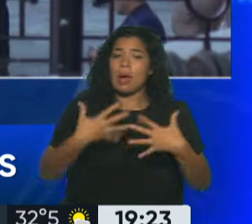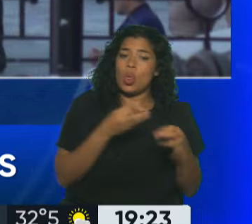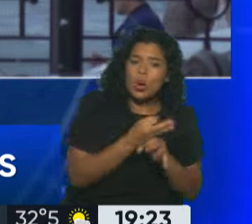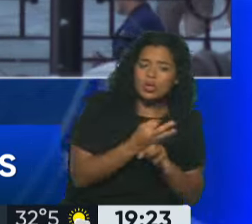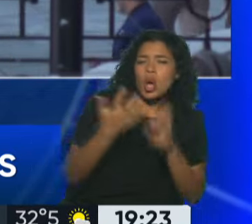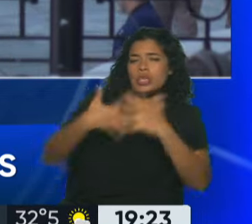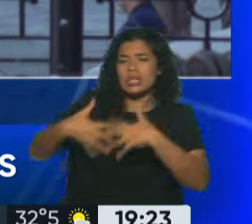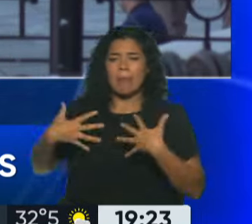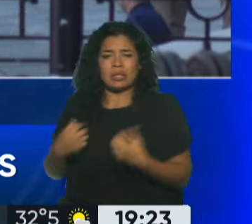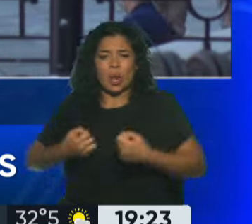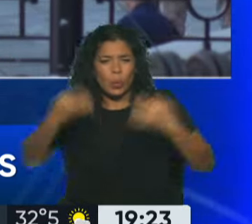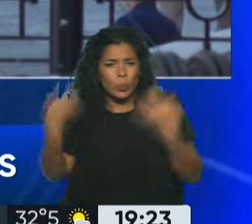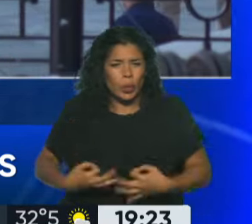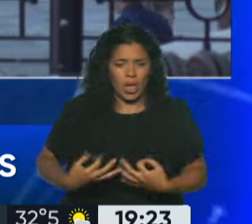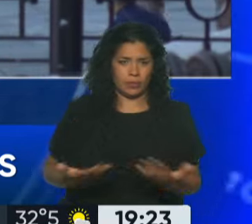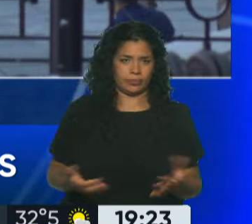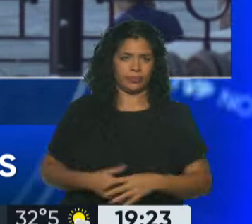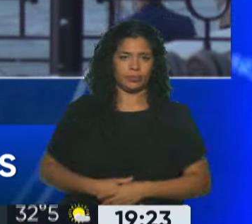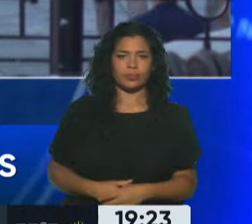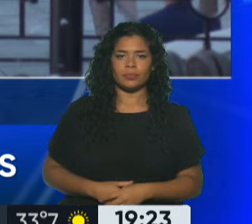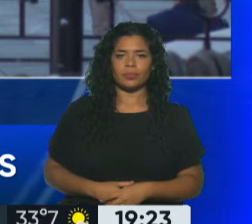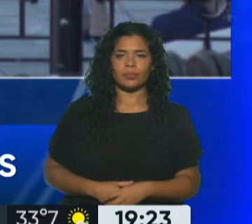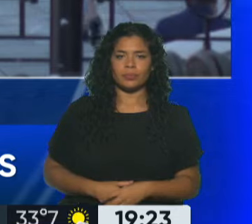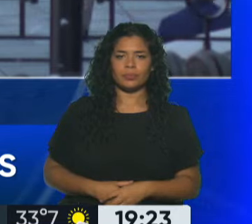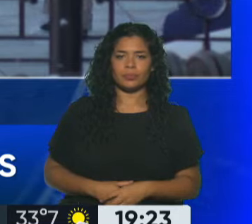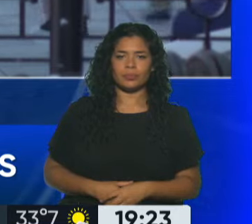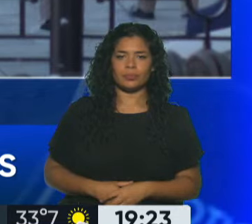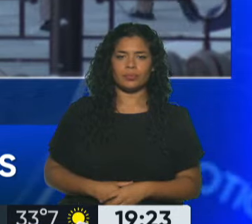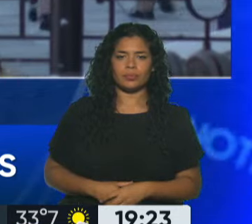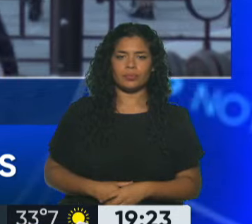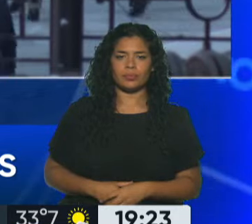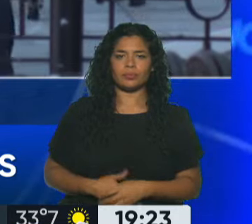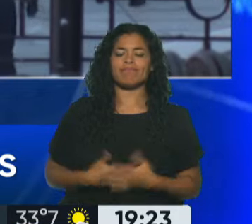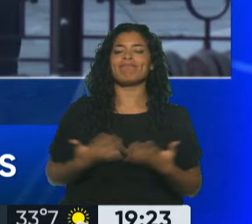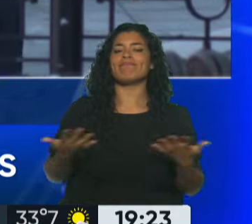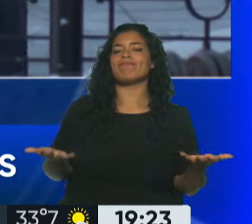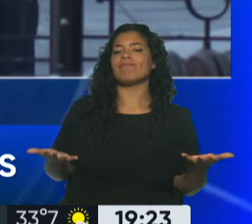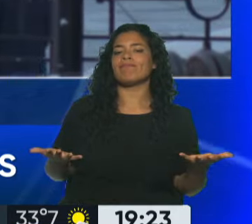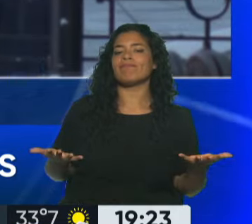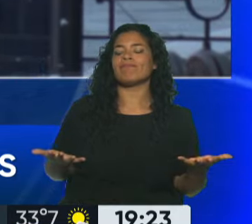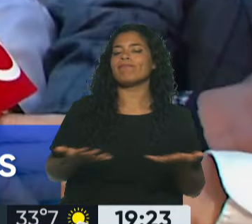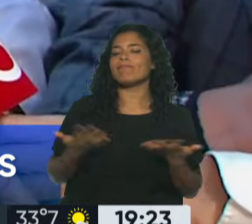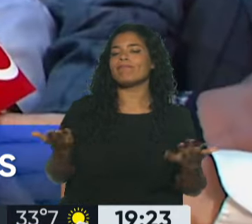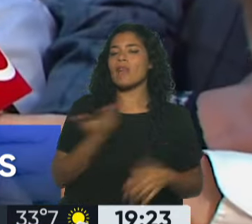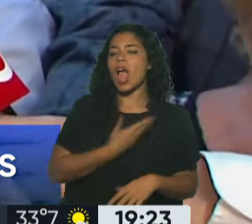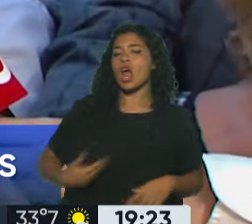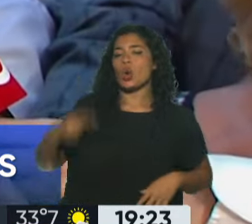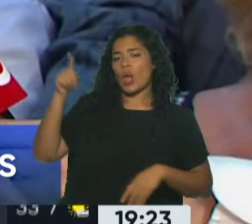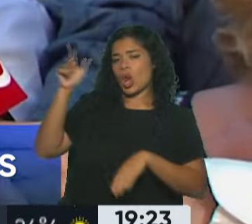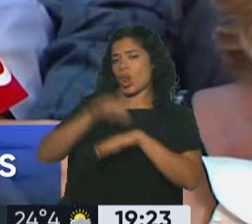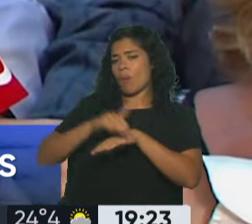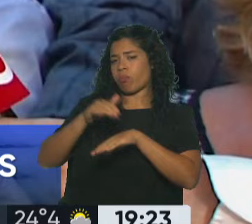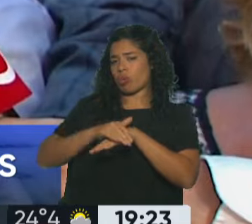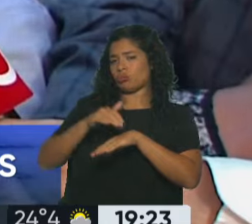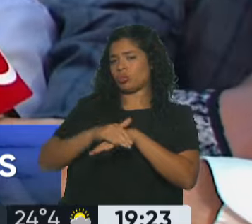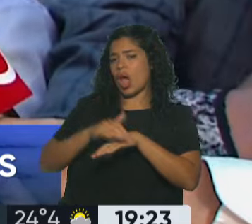eso que todo. ¿En relación con las provincias? A ver, eso es algo que se tiene que encargar el gobierno y seguramente se irá